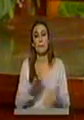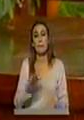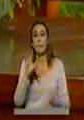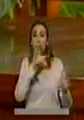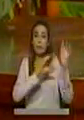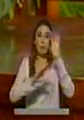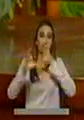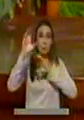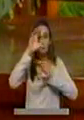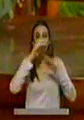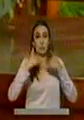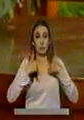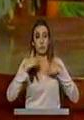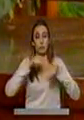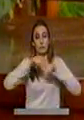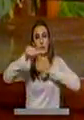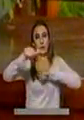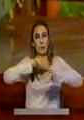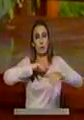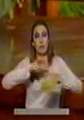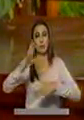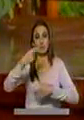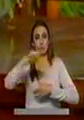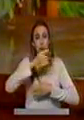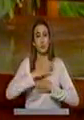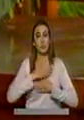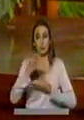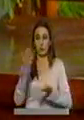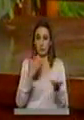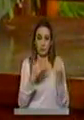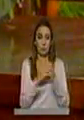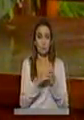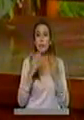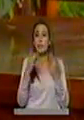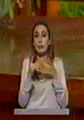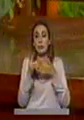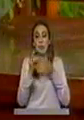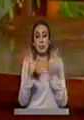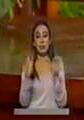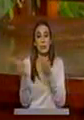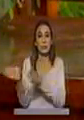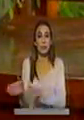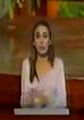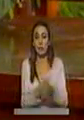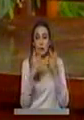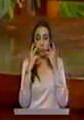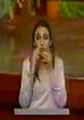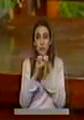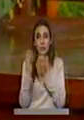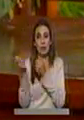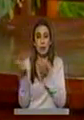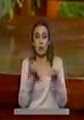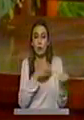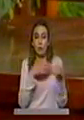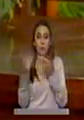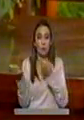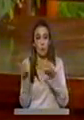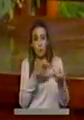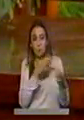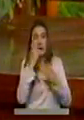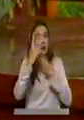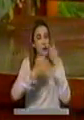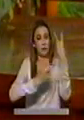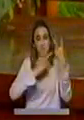a nosotros como agencia para poderle armar su paquete turístico, donde encuentran los traslados, las visitas,